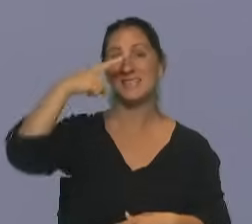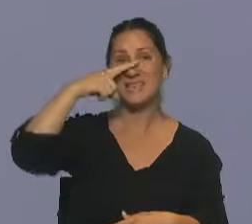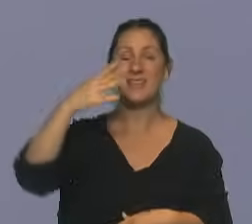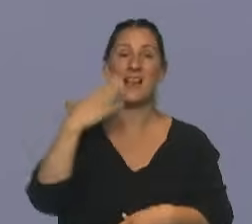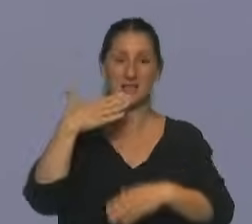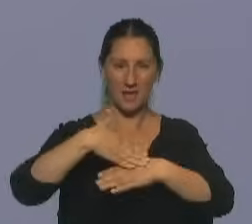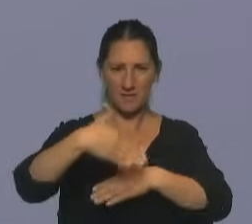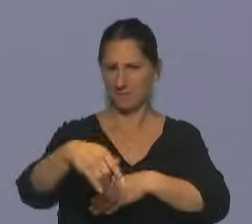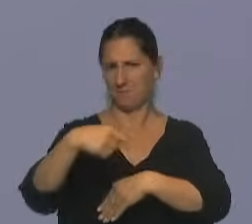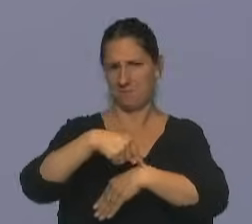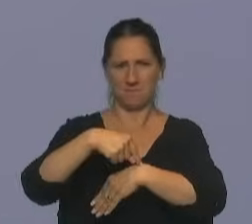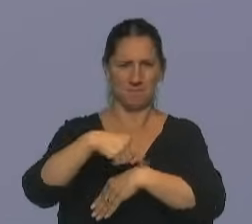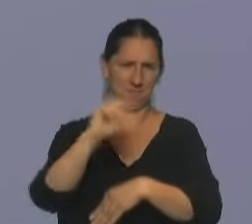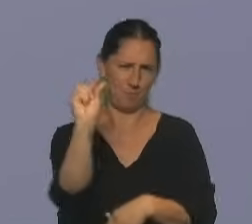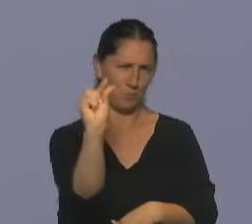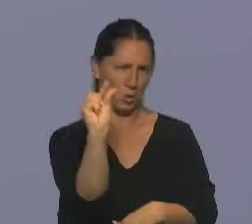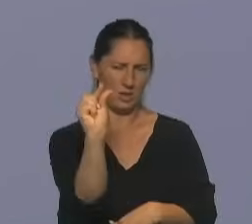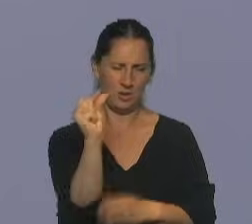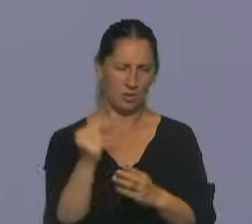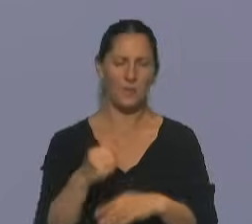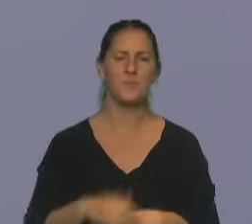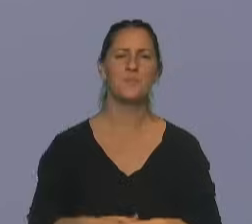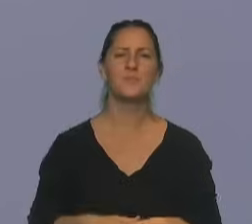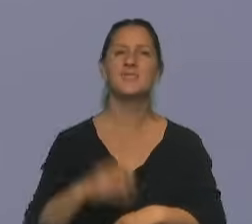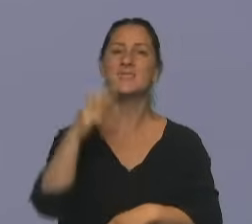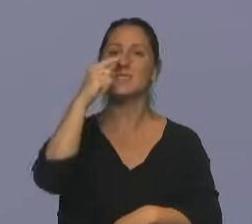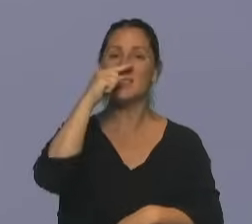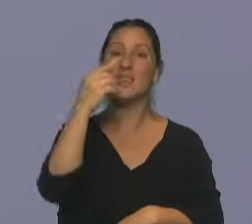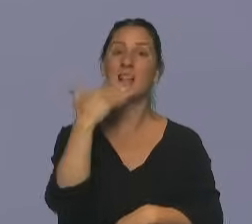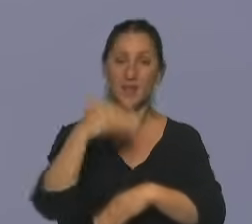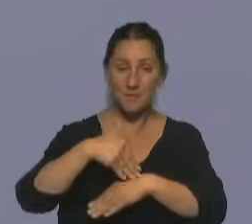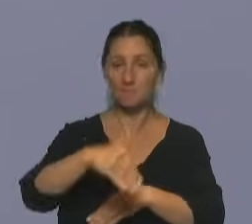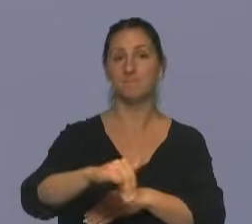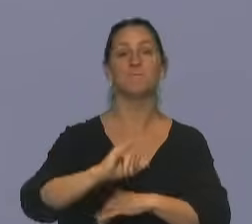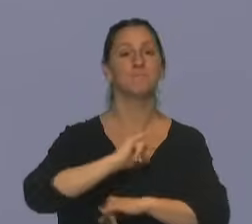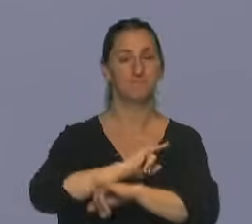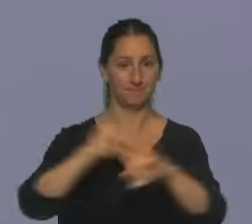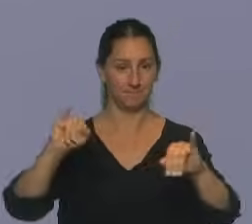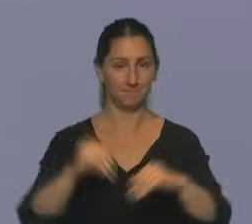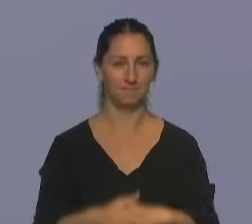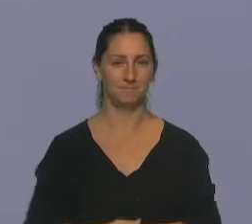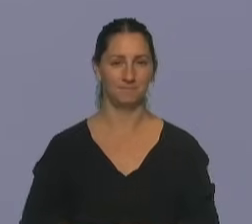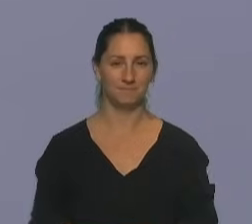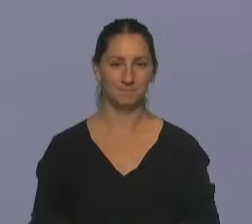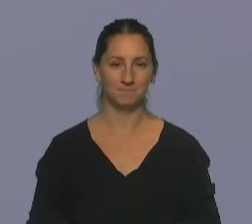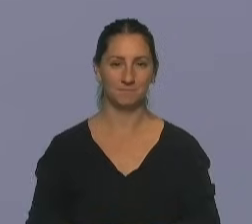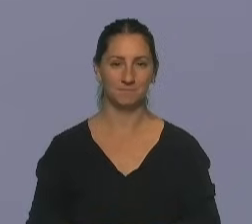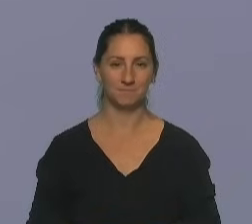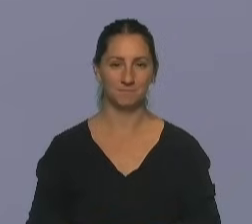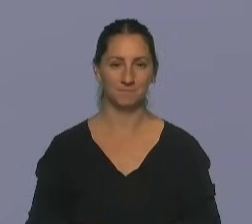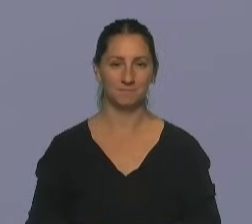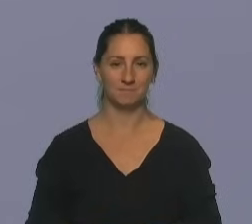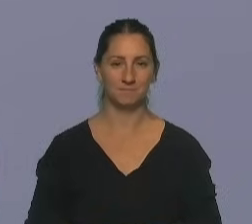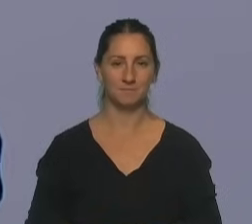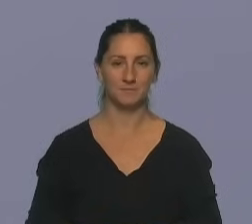cuánto estamos de eso, bueno, falta poquito, a partir de las 19 ya les vamos informando que será el turno de la